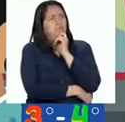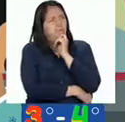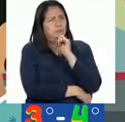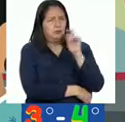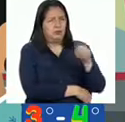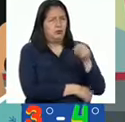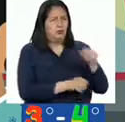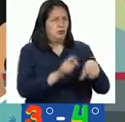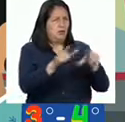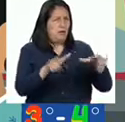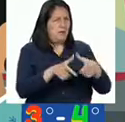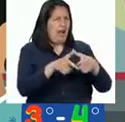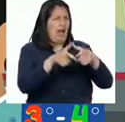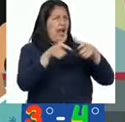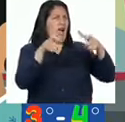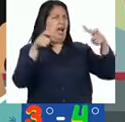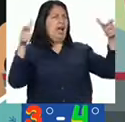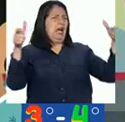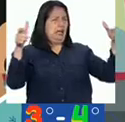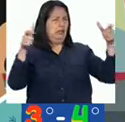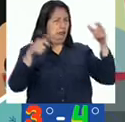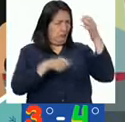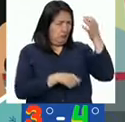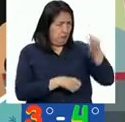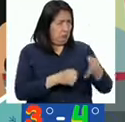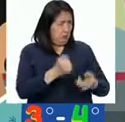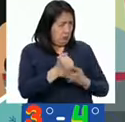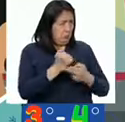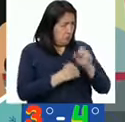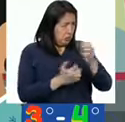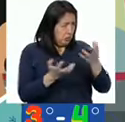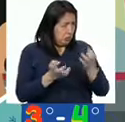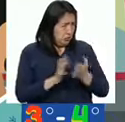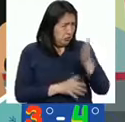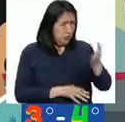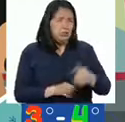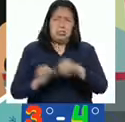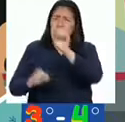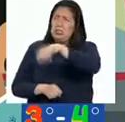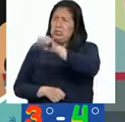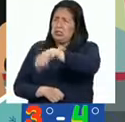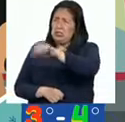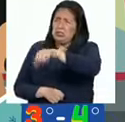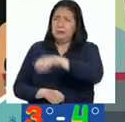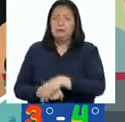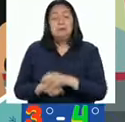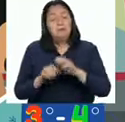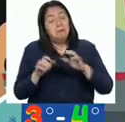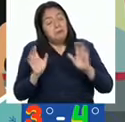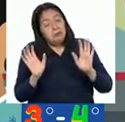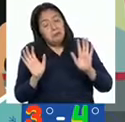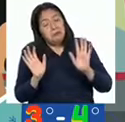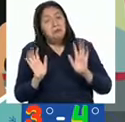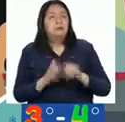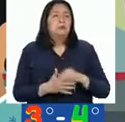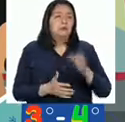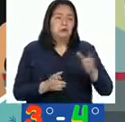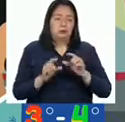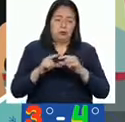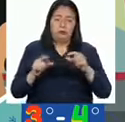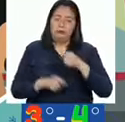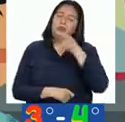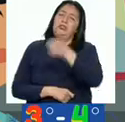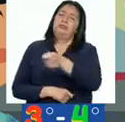Pero ese es un espacio muy amplio. ¿Estás seguro que quieres ir allá? ¡Sí! Bueno, toma tu